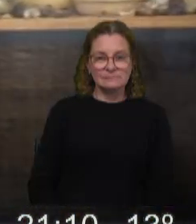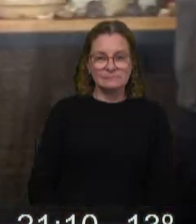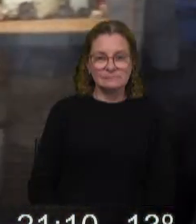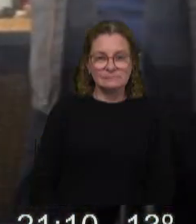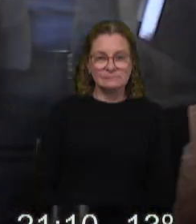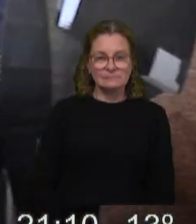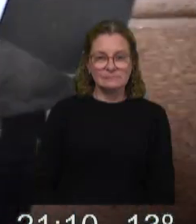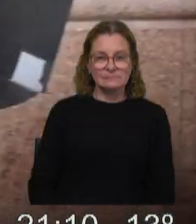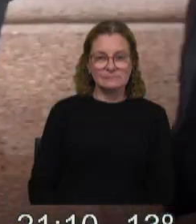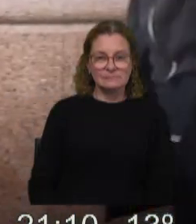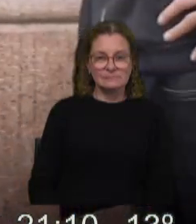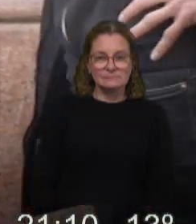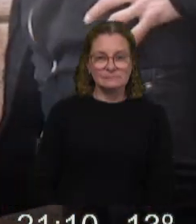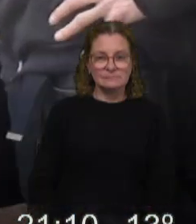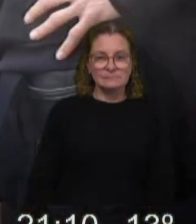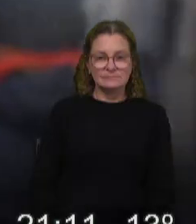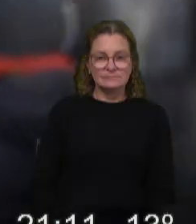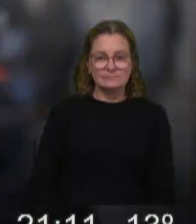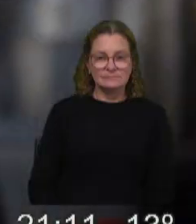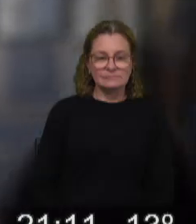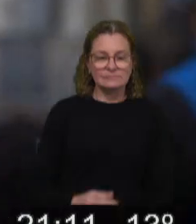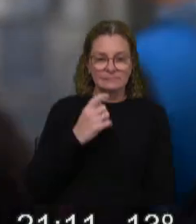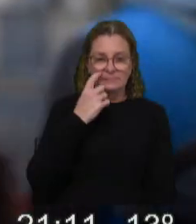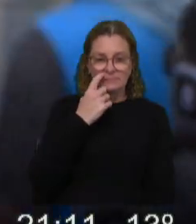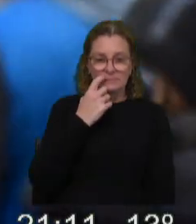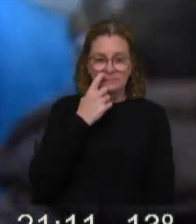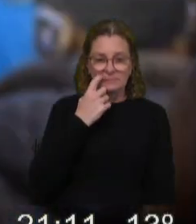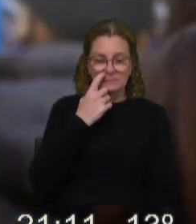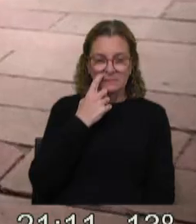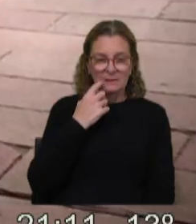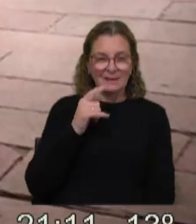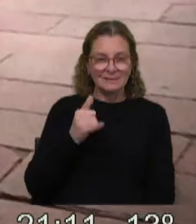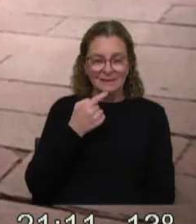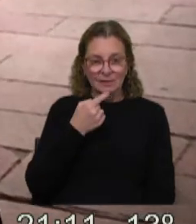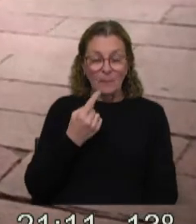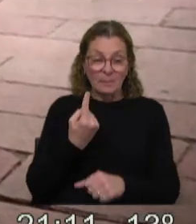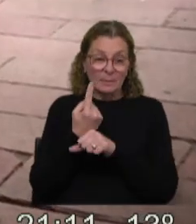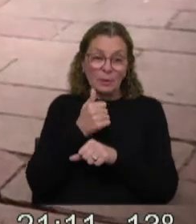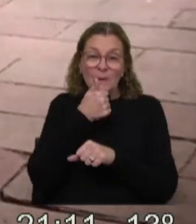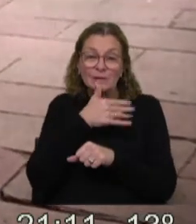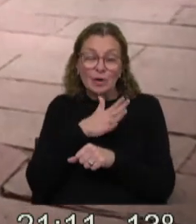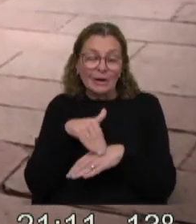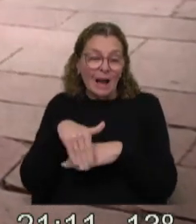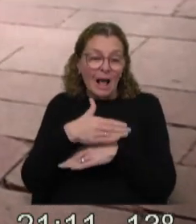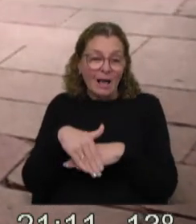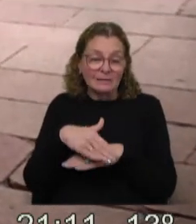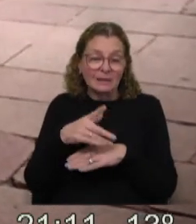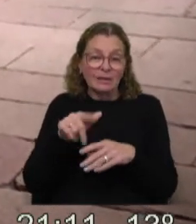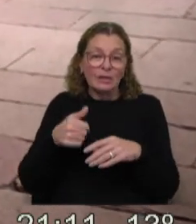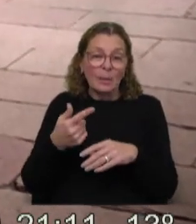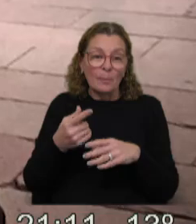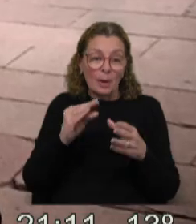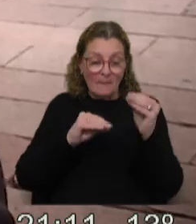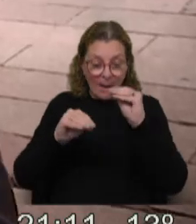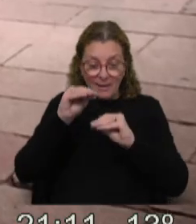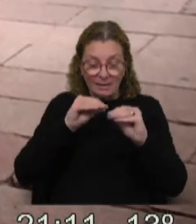que no sé bien si es verdad. Bueno, ahí empieza, ya te digo, primero como una historia callejera y luego un mapa